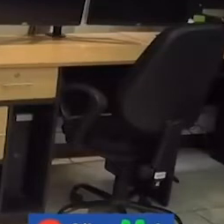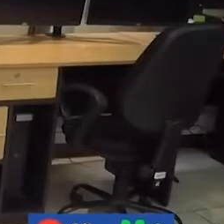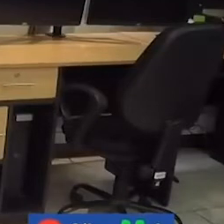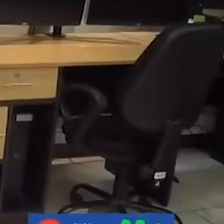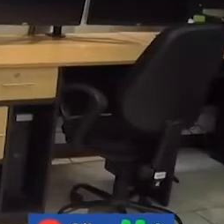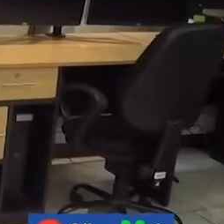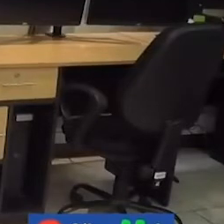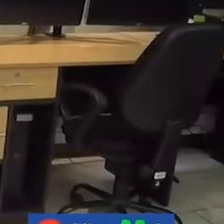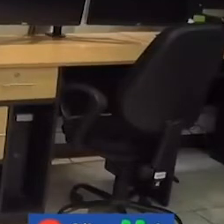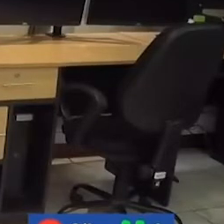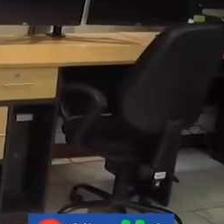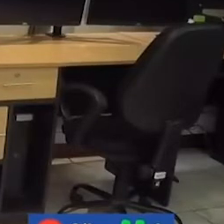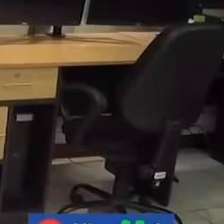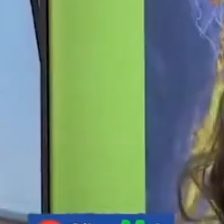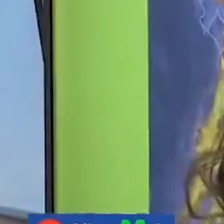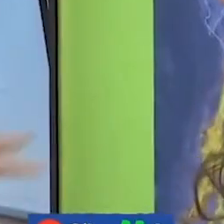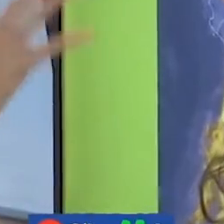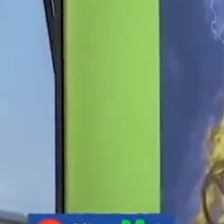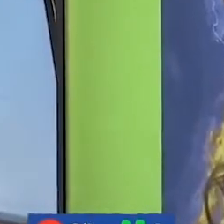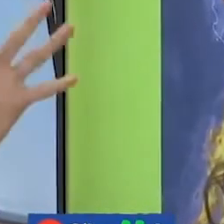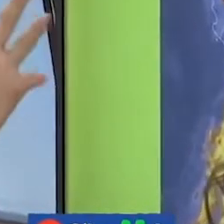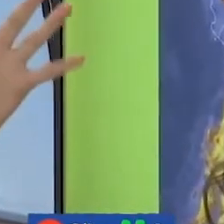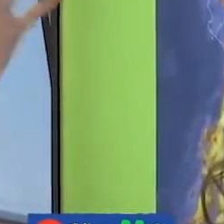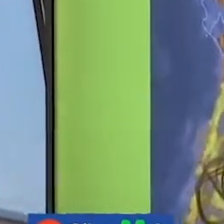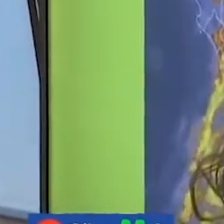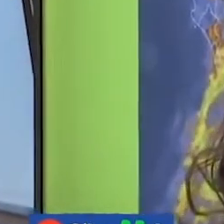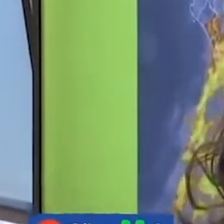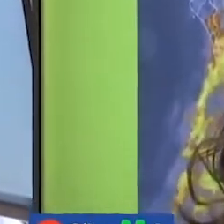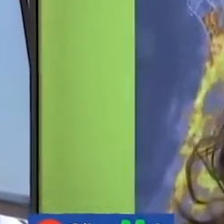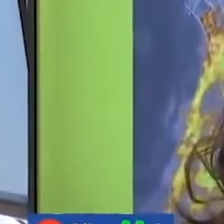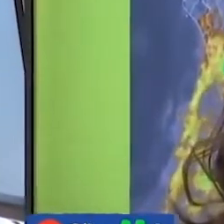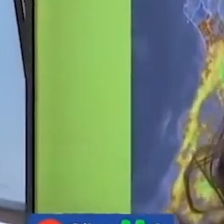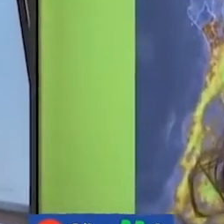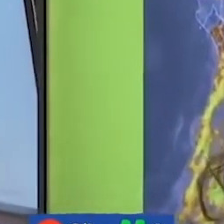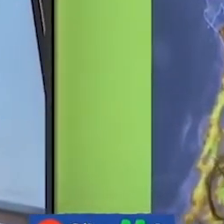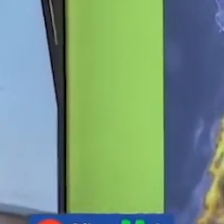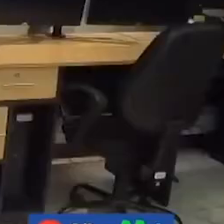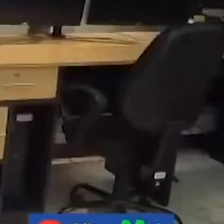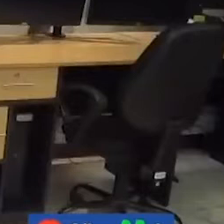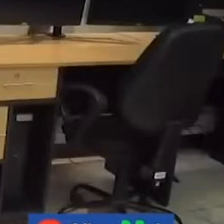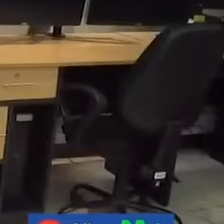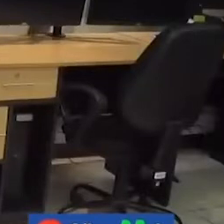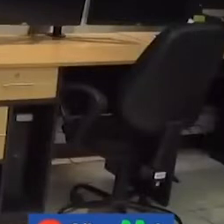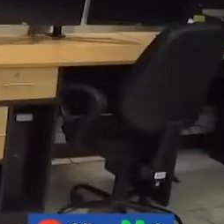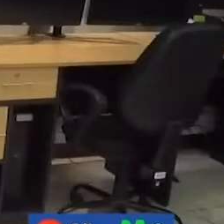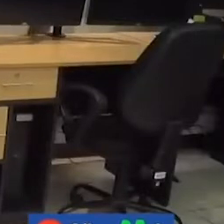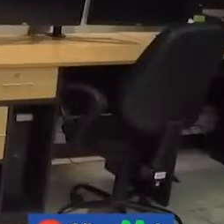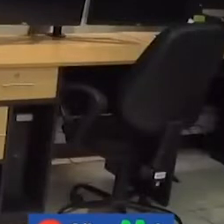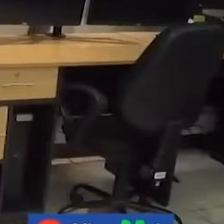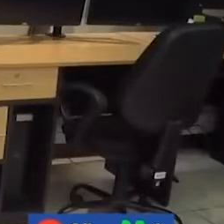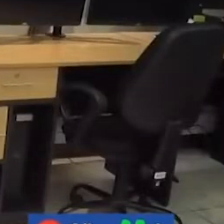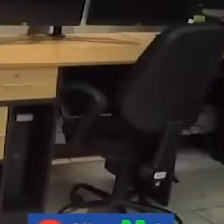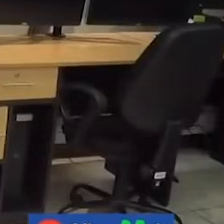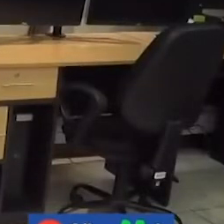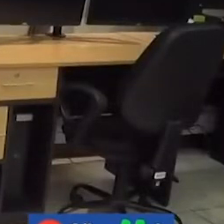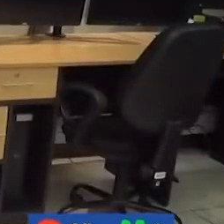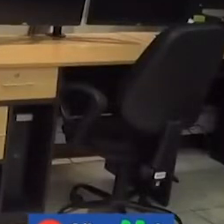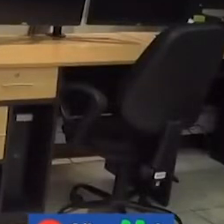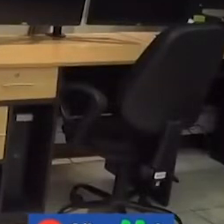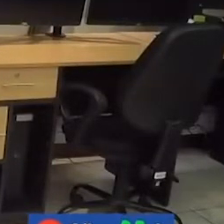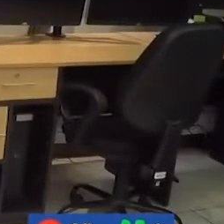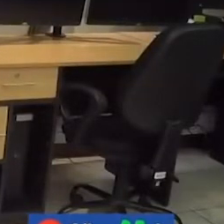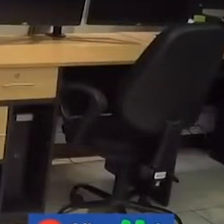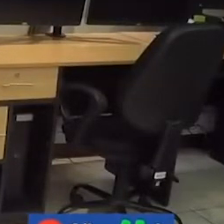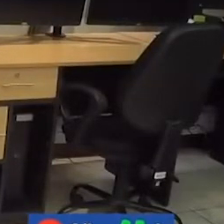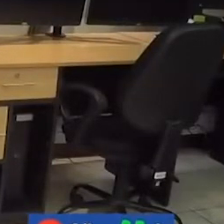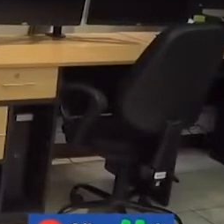eran coposas y eran muy blanquitas con el cielo muy celeste. Y eso me gustó mucho y empecé a preguntarme por